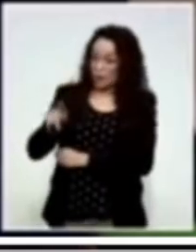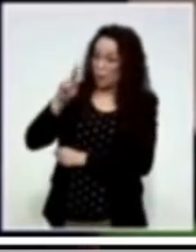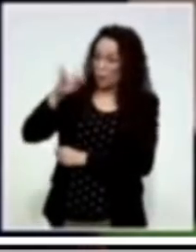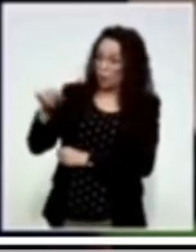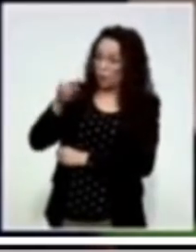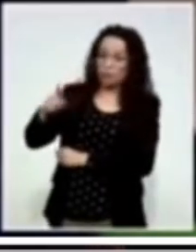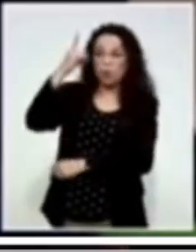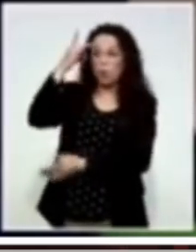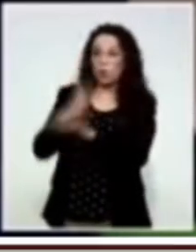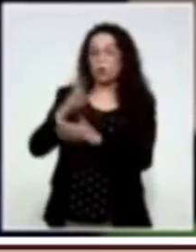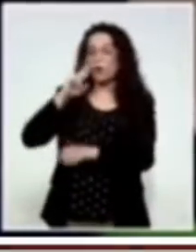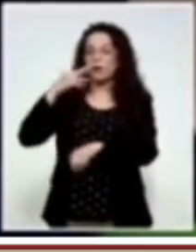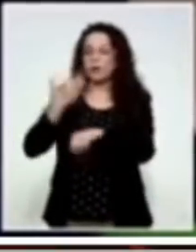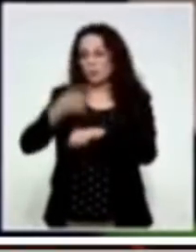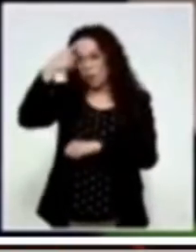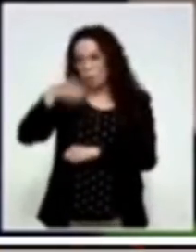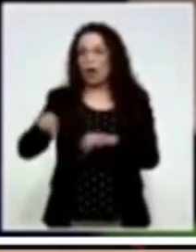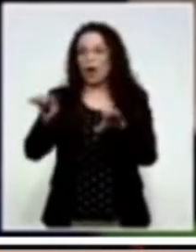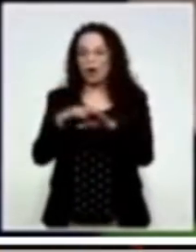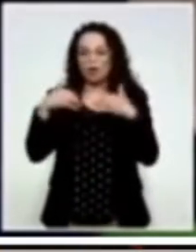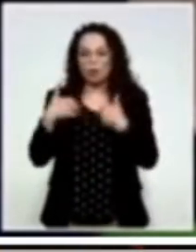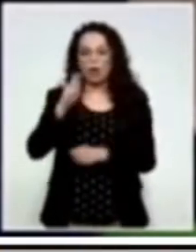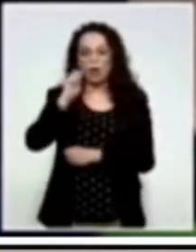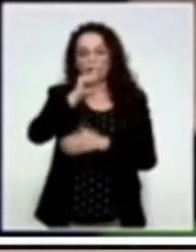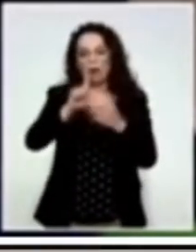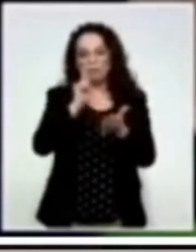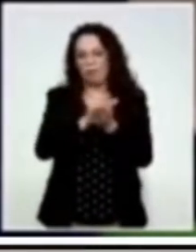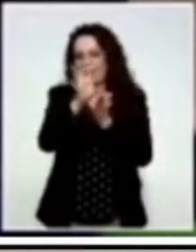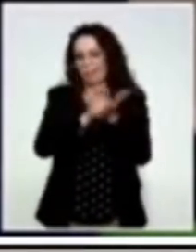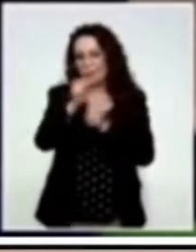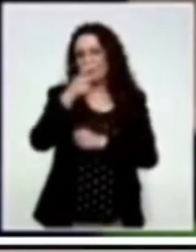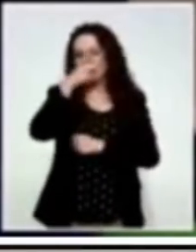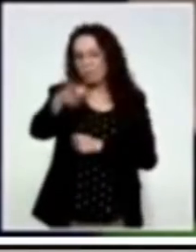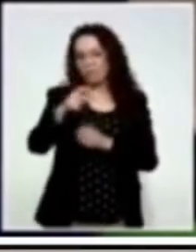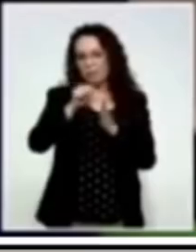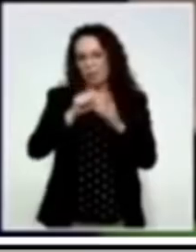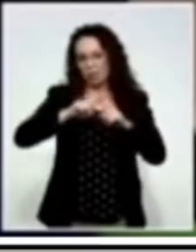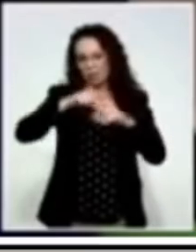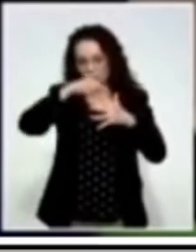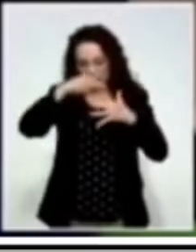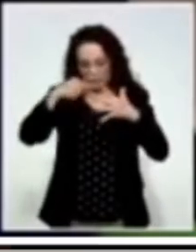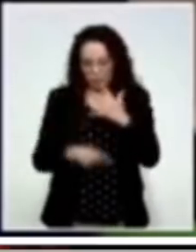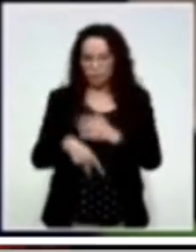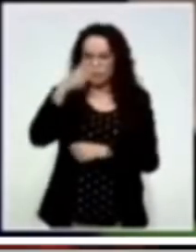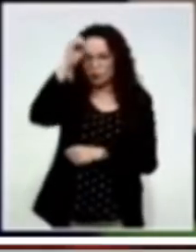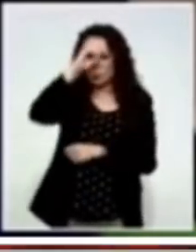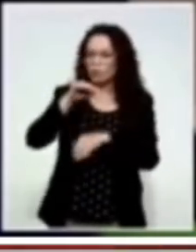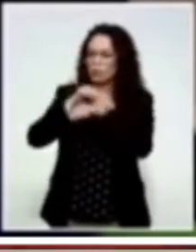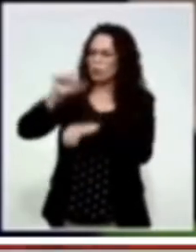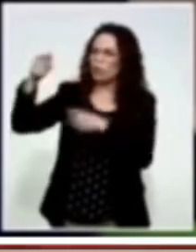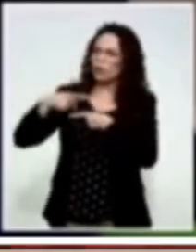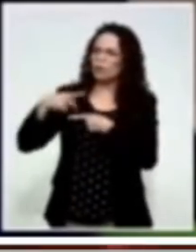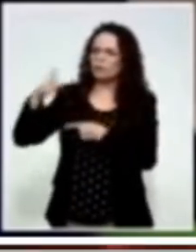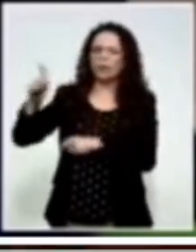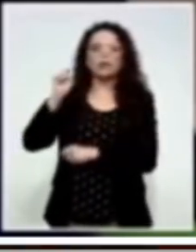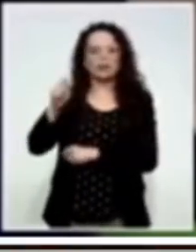para interpretar la Constitución, ¿qué opinión le merecen los señalamientos que han hecho diversos actores políticos contra los legisladores que votaron contra